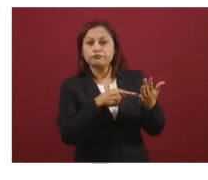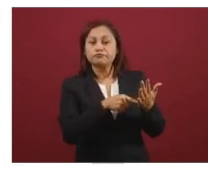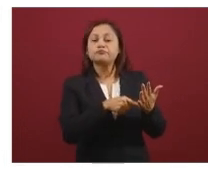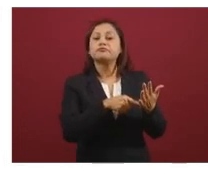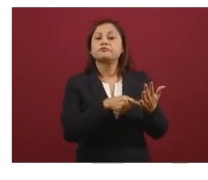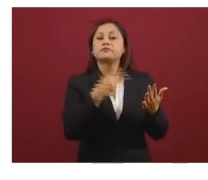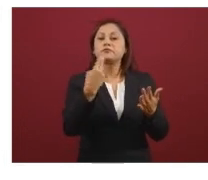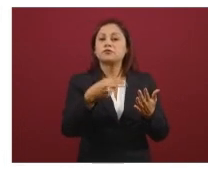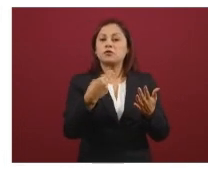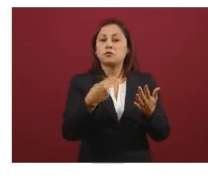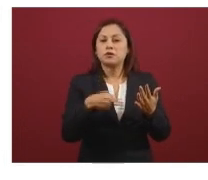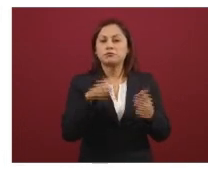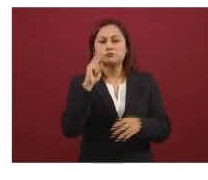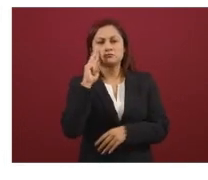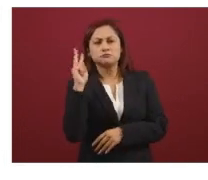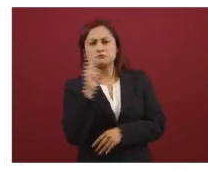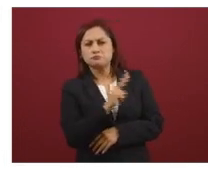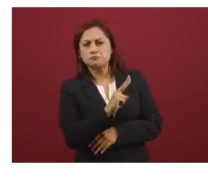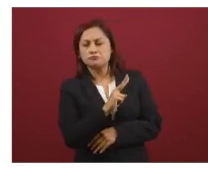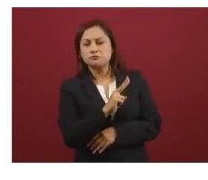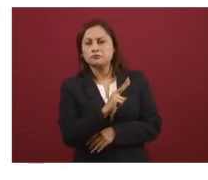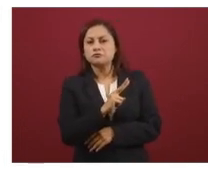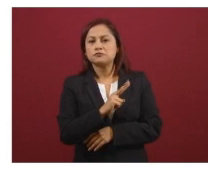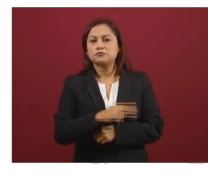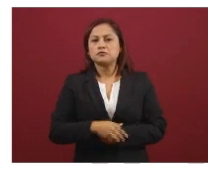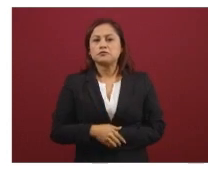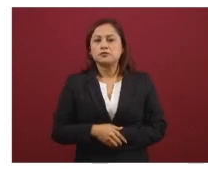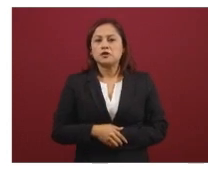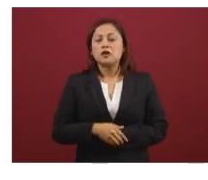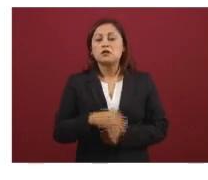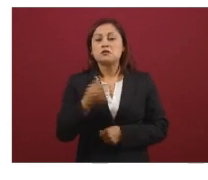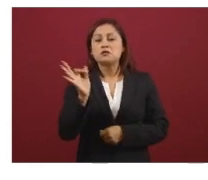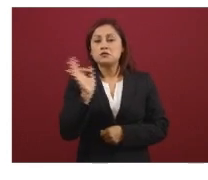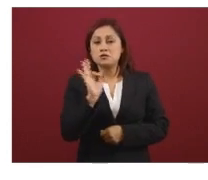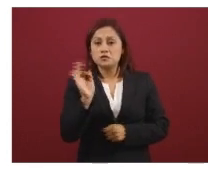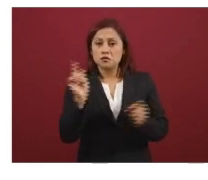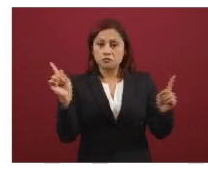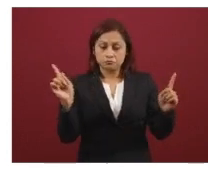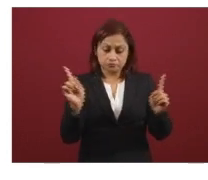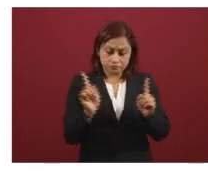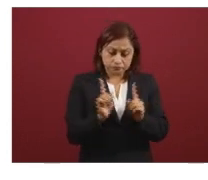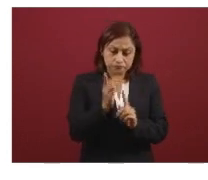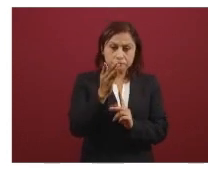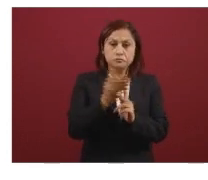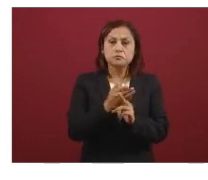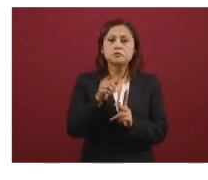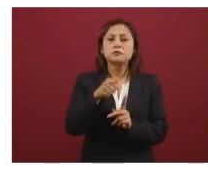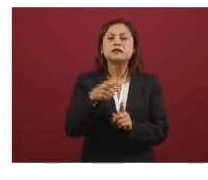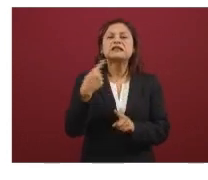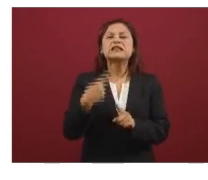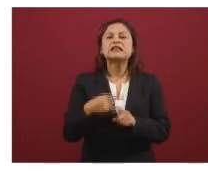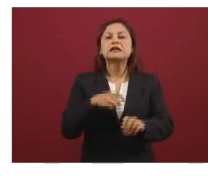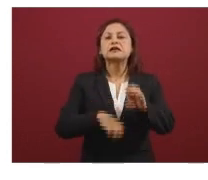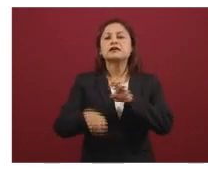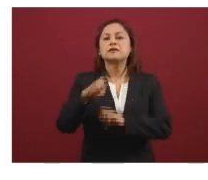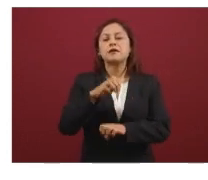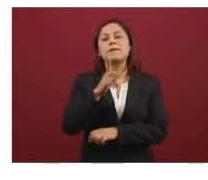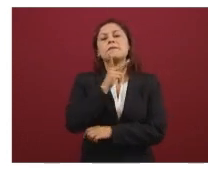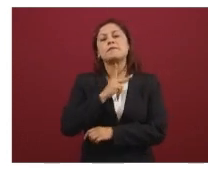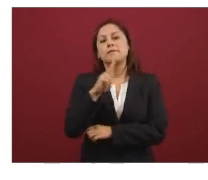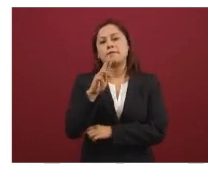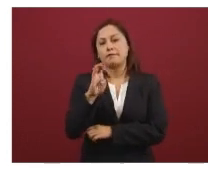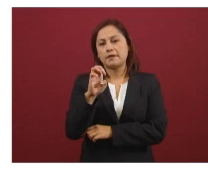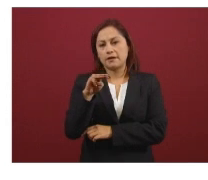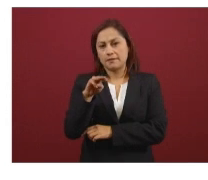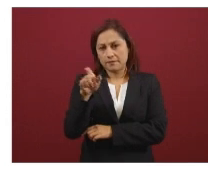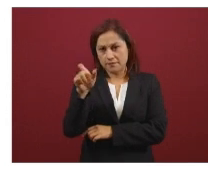tendencia a que se reúnan hacia la media que la representan los franquiciatarios de Pemex, y eso